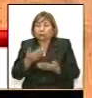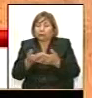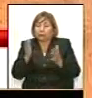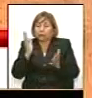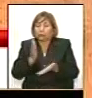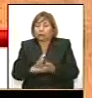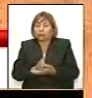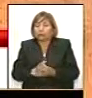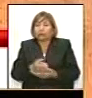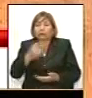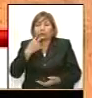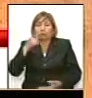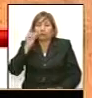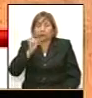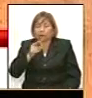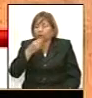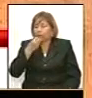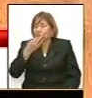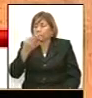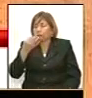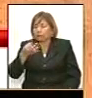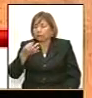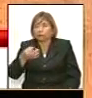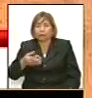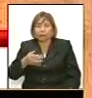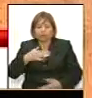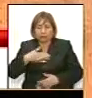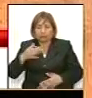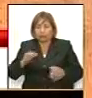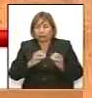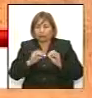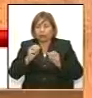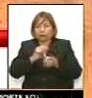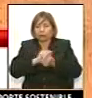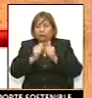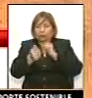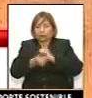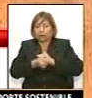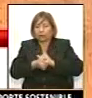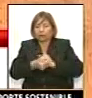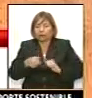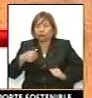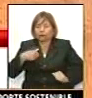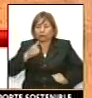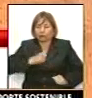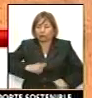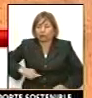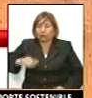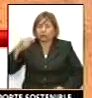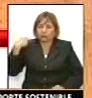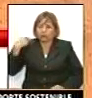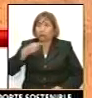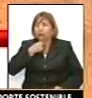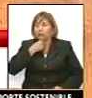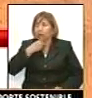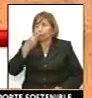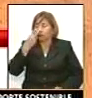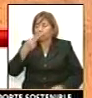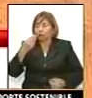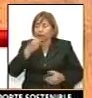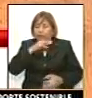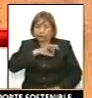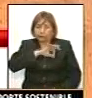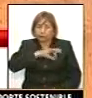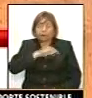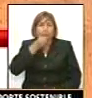sanción, pero sí sirvió, porque hubo un vuelco en el país, porque hubo un cambio, y que nuestros hijos, nuestros nietos, se van a beneficiar de